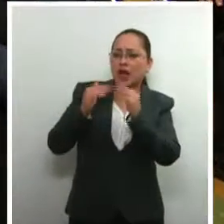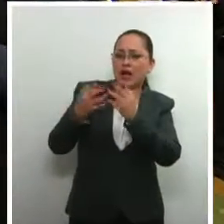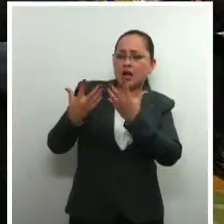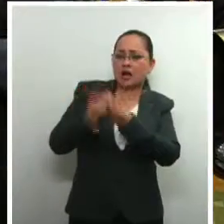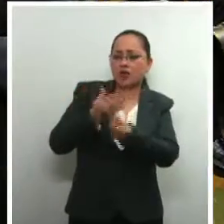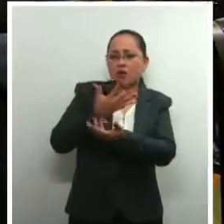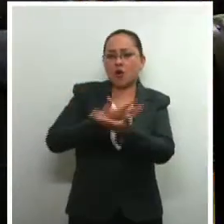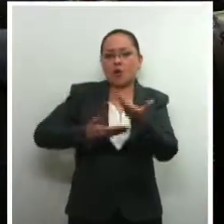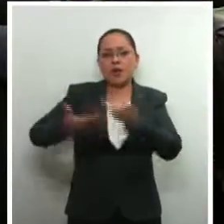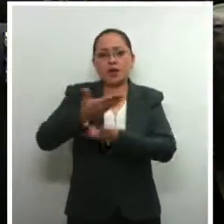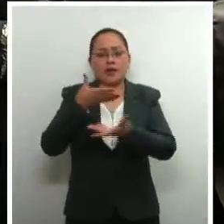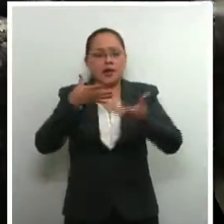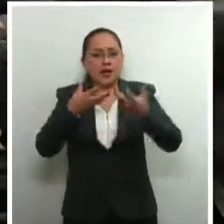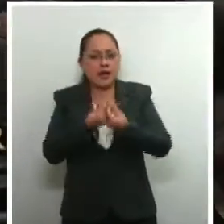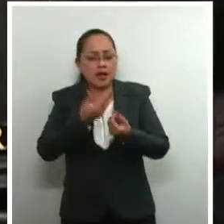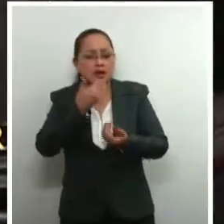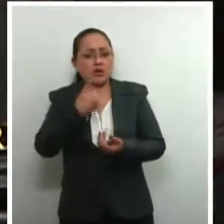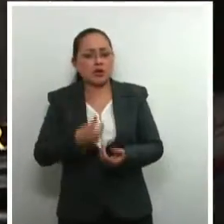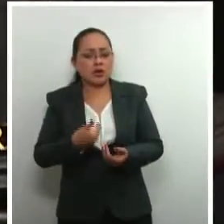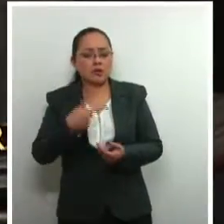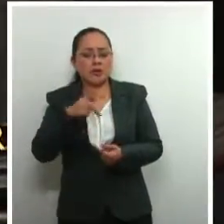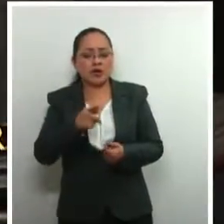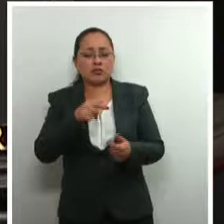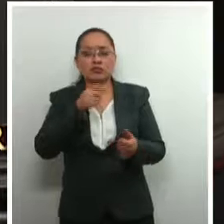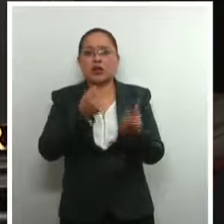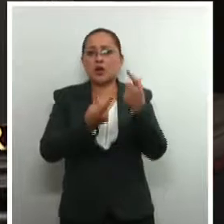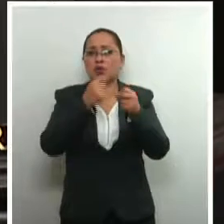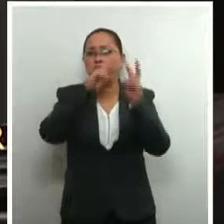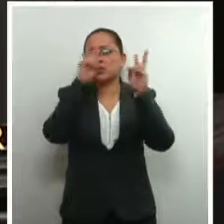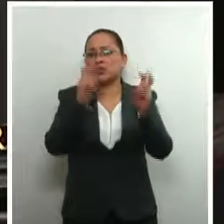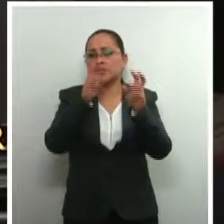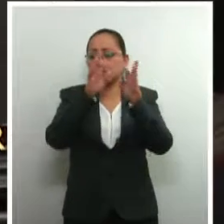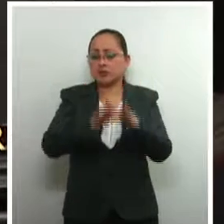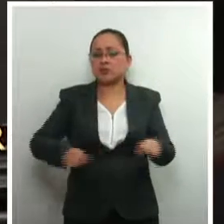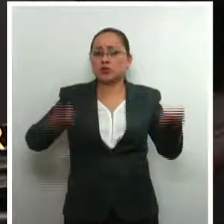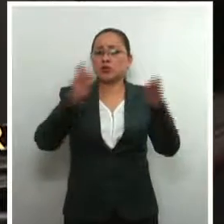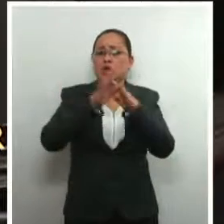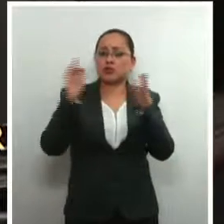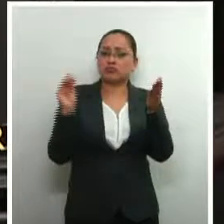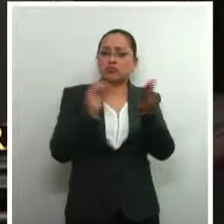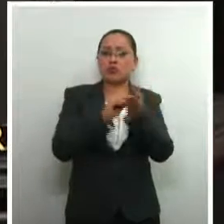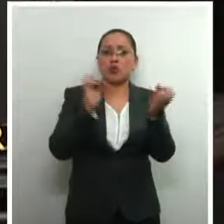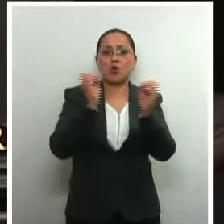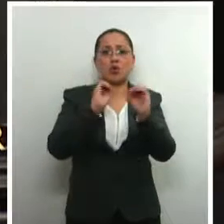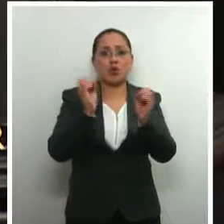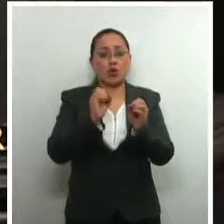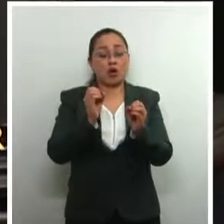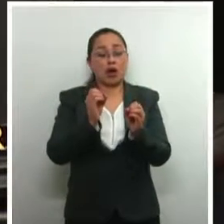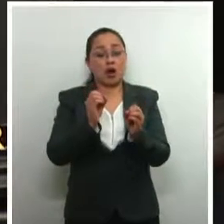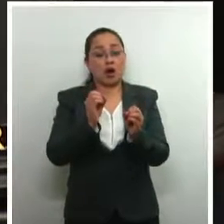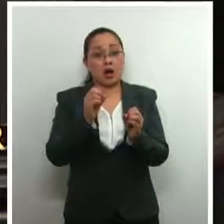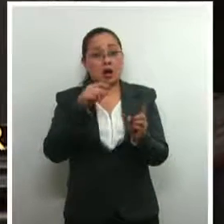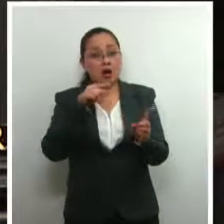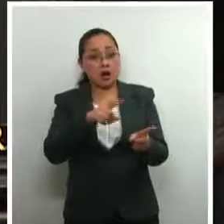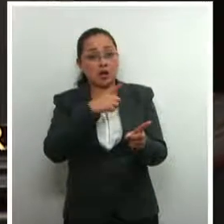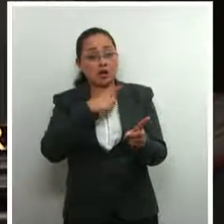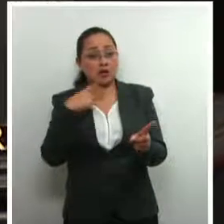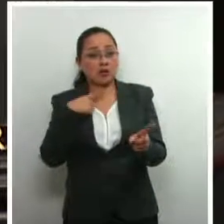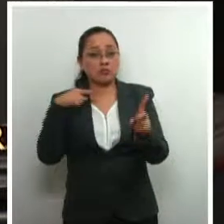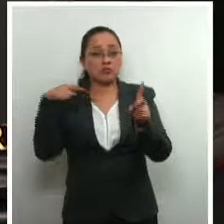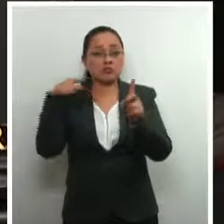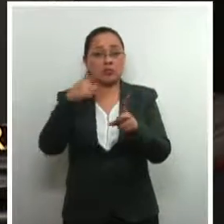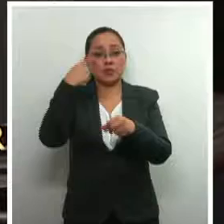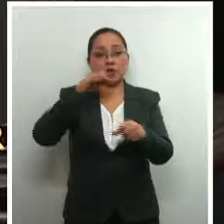con nosotros y poco se atiende a algunos temas que son sumamente serios y que tienen muchísimo que ver con